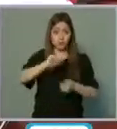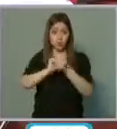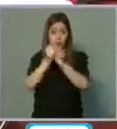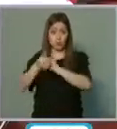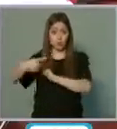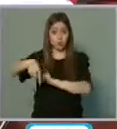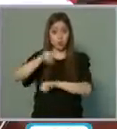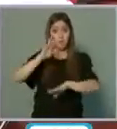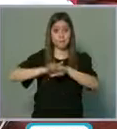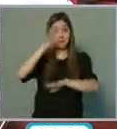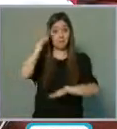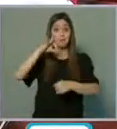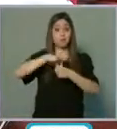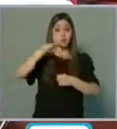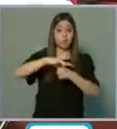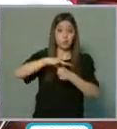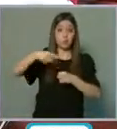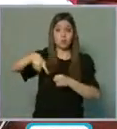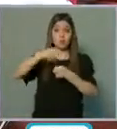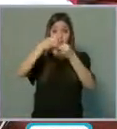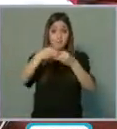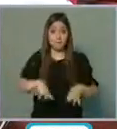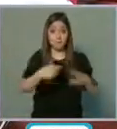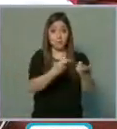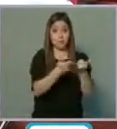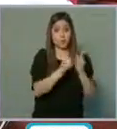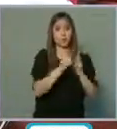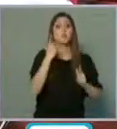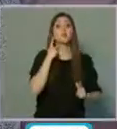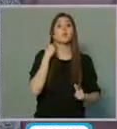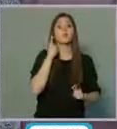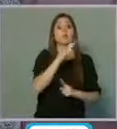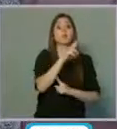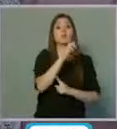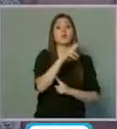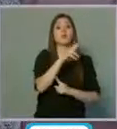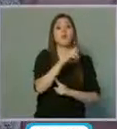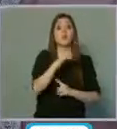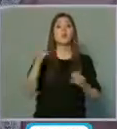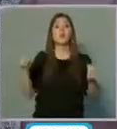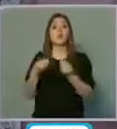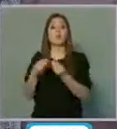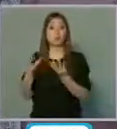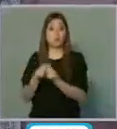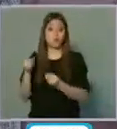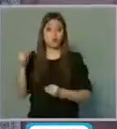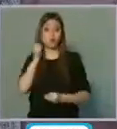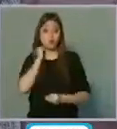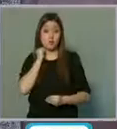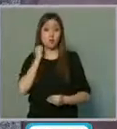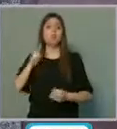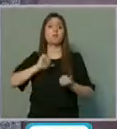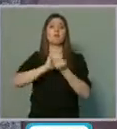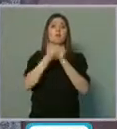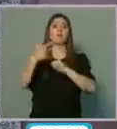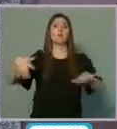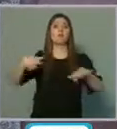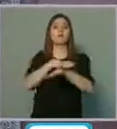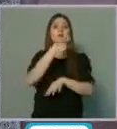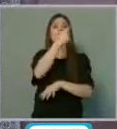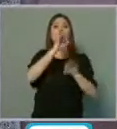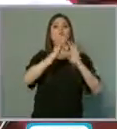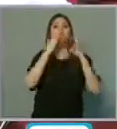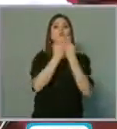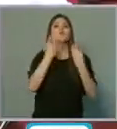y pierdan la mayoría del Partido Republicano en la Cámara de Representantes o en el Senado, pues obviamente cambiaría el panorama político de